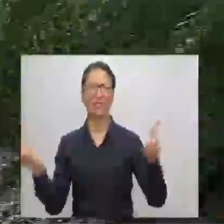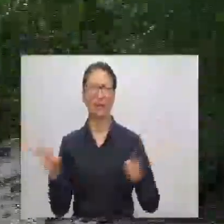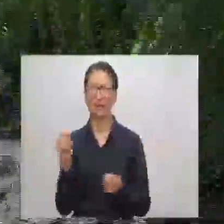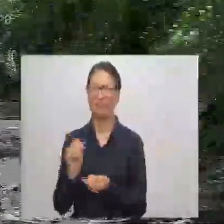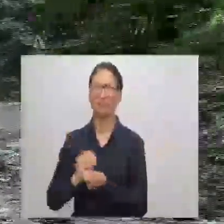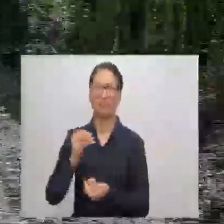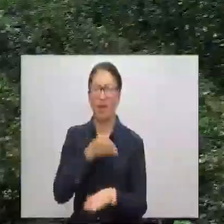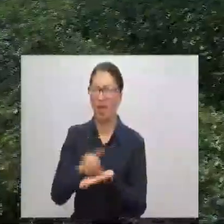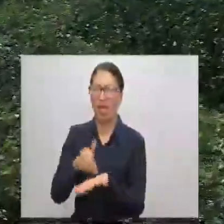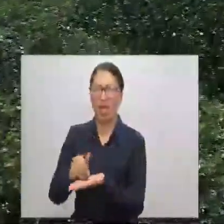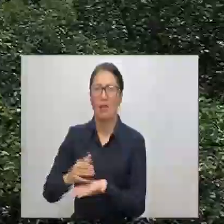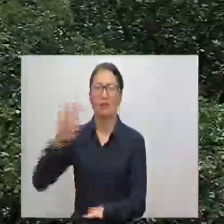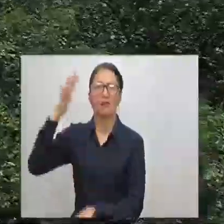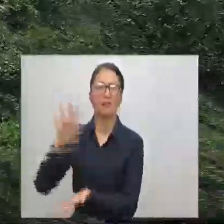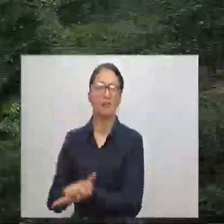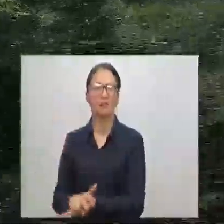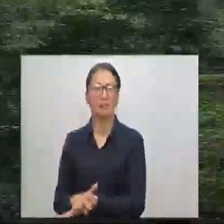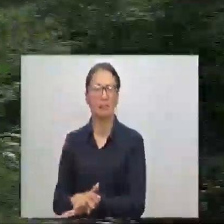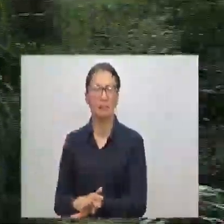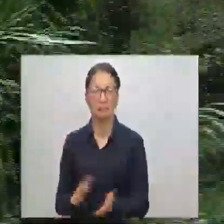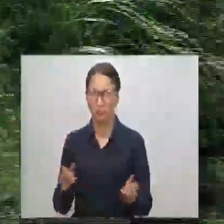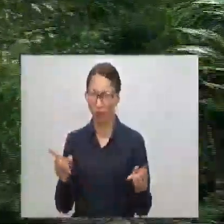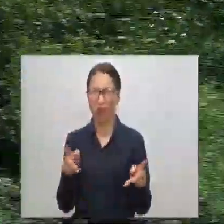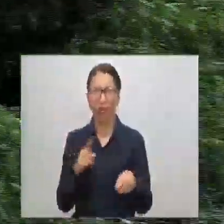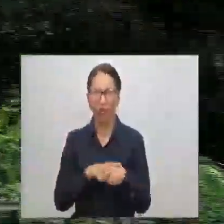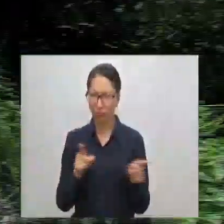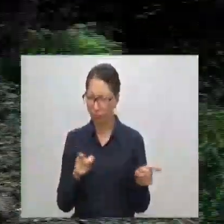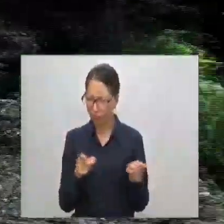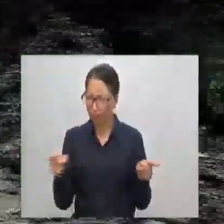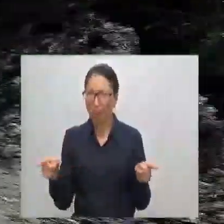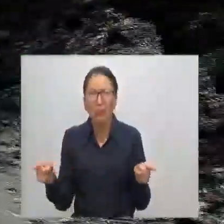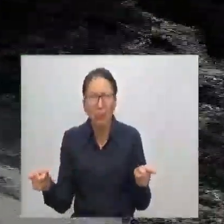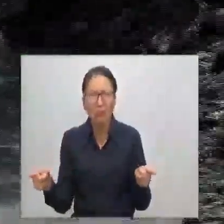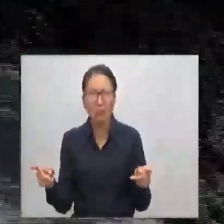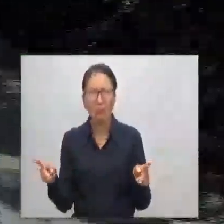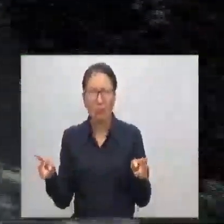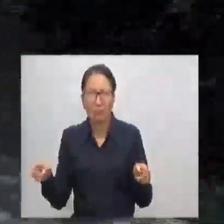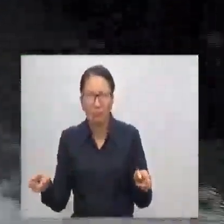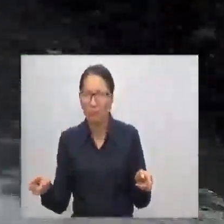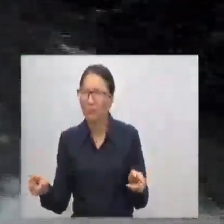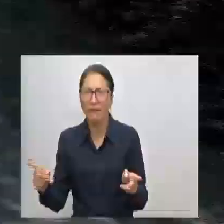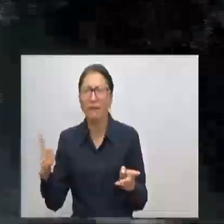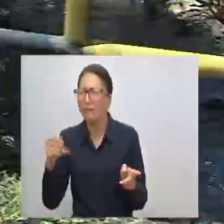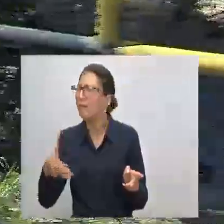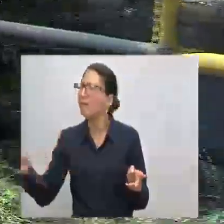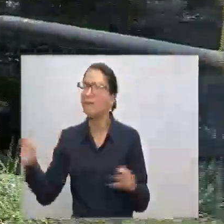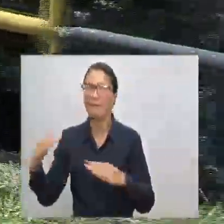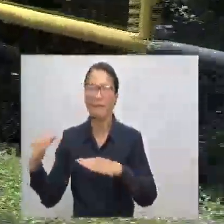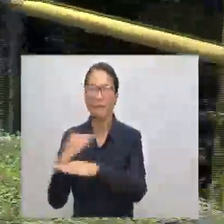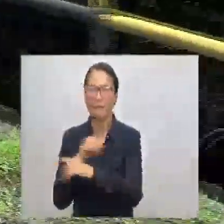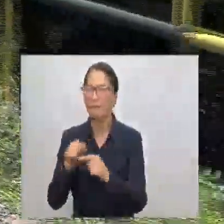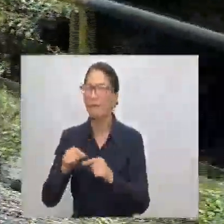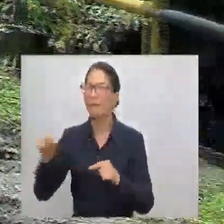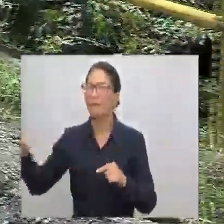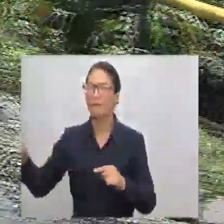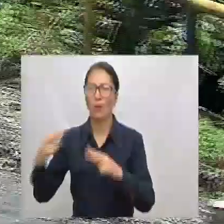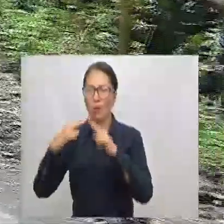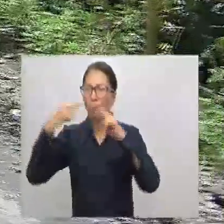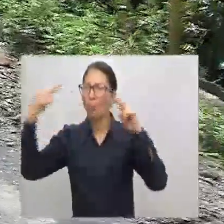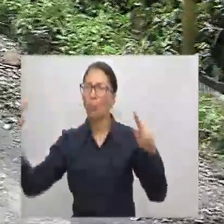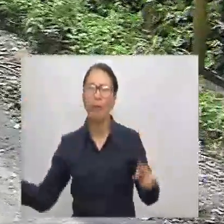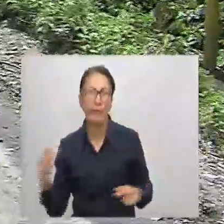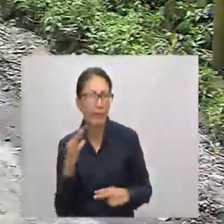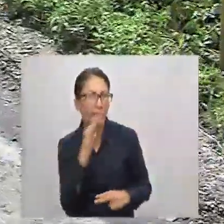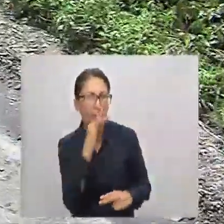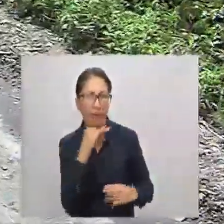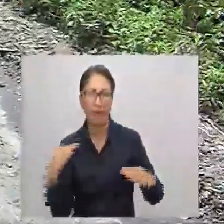hecho en la realidad, se gastaron muchos más recursos en espacios muy puntuales, lo que hizo que no se cubrieran